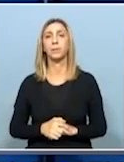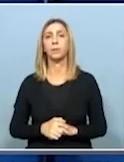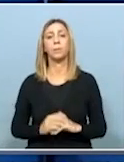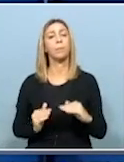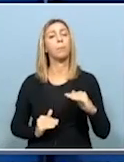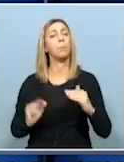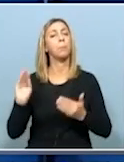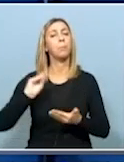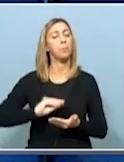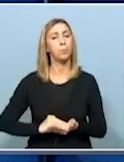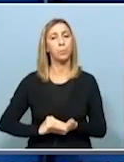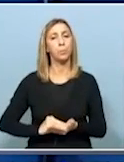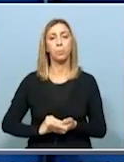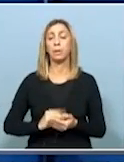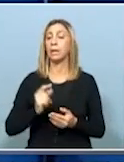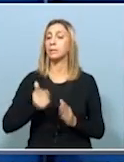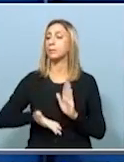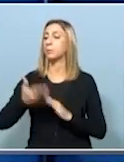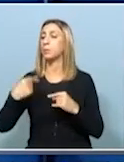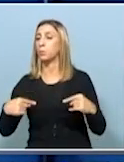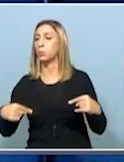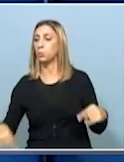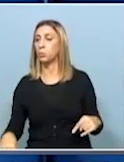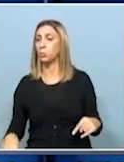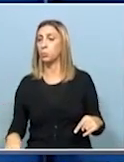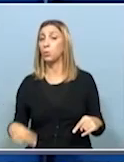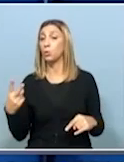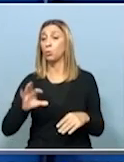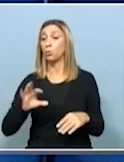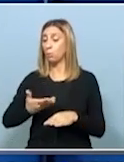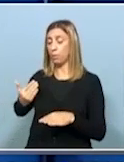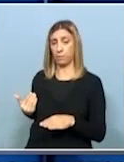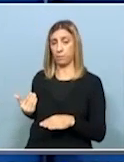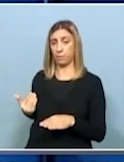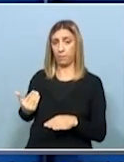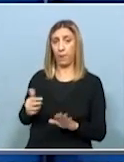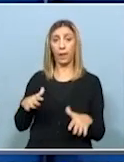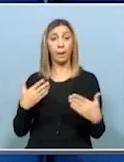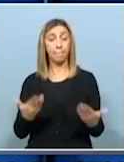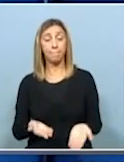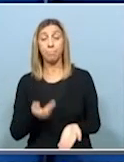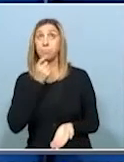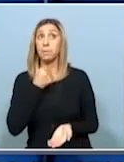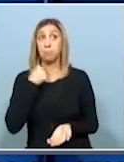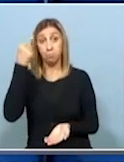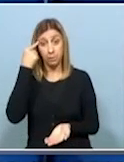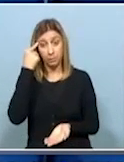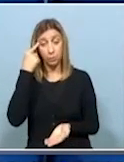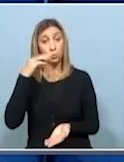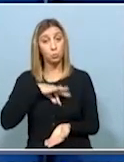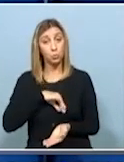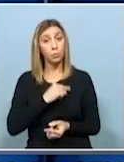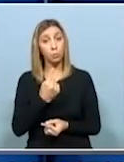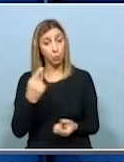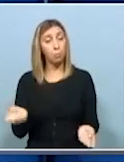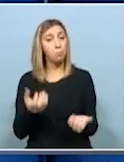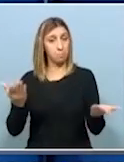por encima de los índices inflacionarios correspond ambos aos con lo cual Si se quiere hubo una recomposición